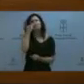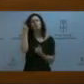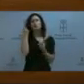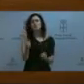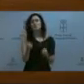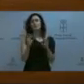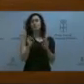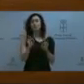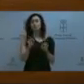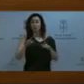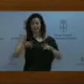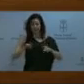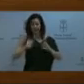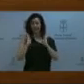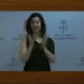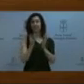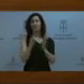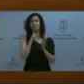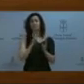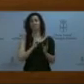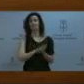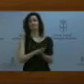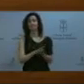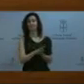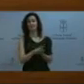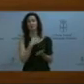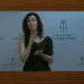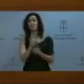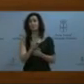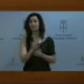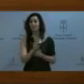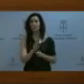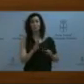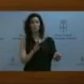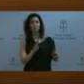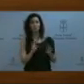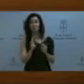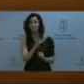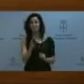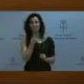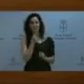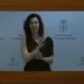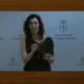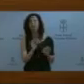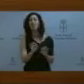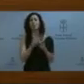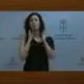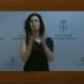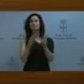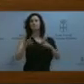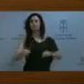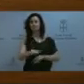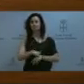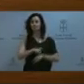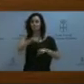en el Consejo Territorial, que no hizo referencia ni tan siquiera el portavoz del Grupo Popular, en el Consejo Territorial de Sistema para la